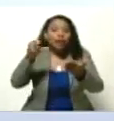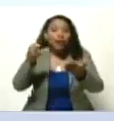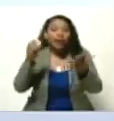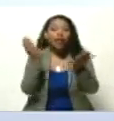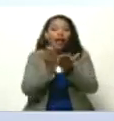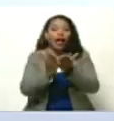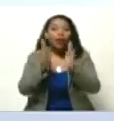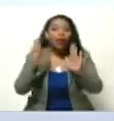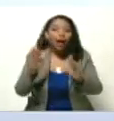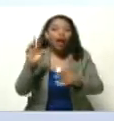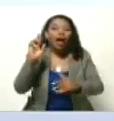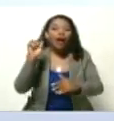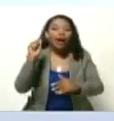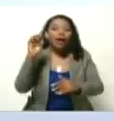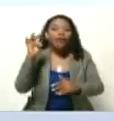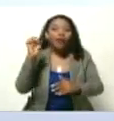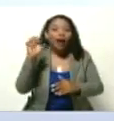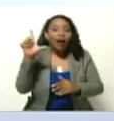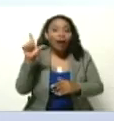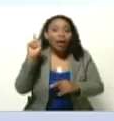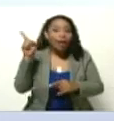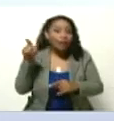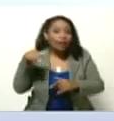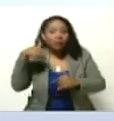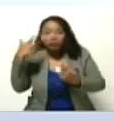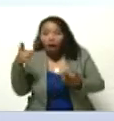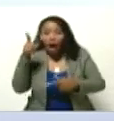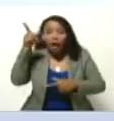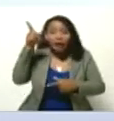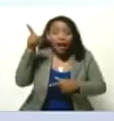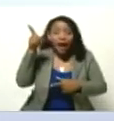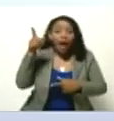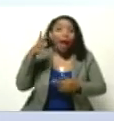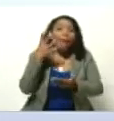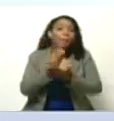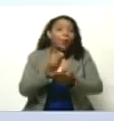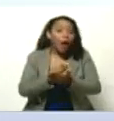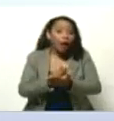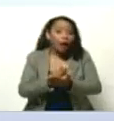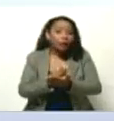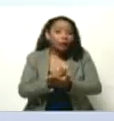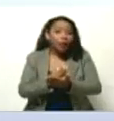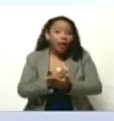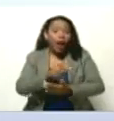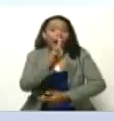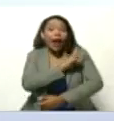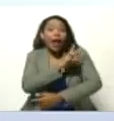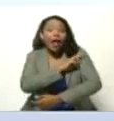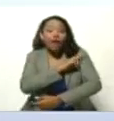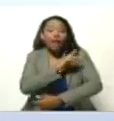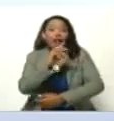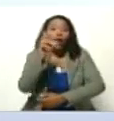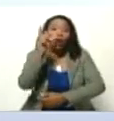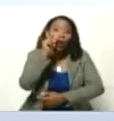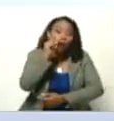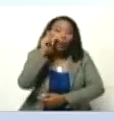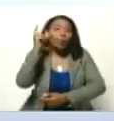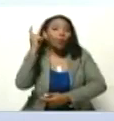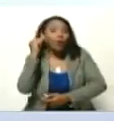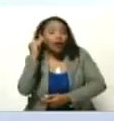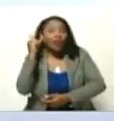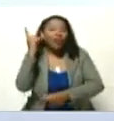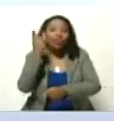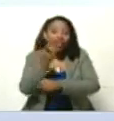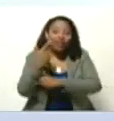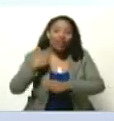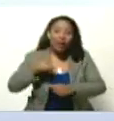escuela Rafael María Baral, allá en el Furrial, el jefe o jefa de UVC debe tener